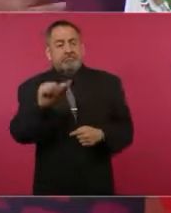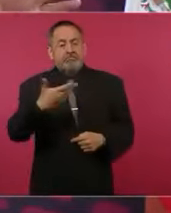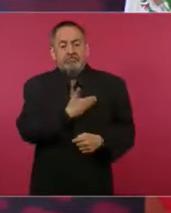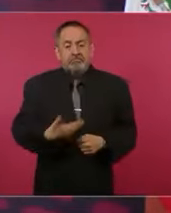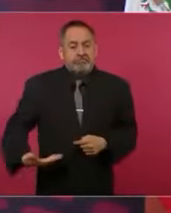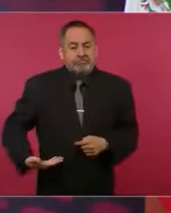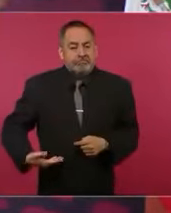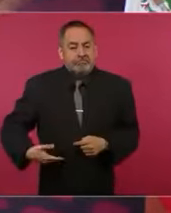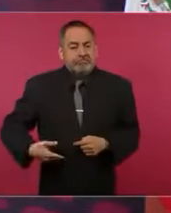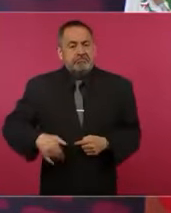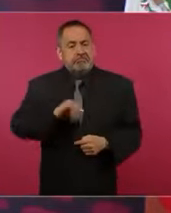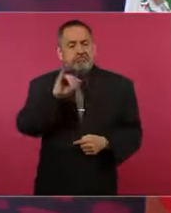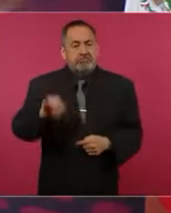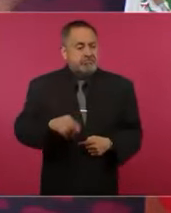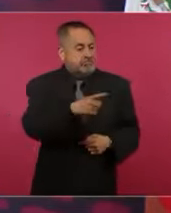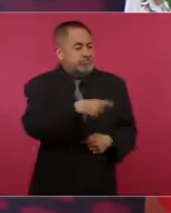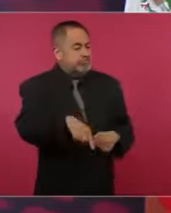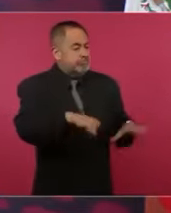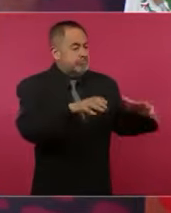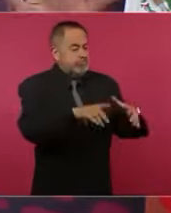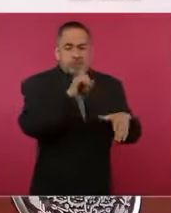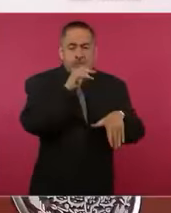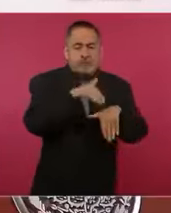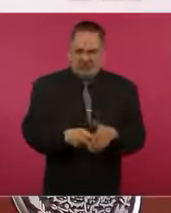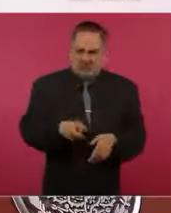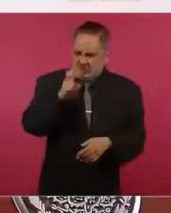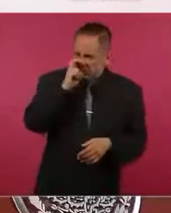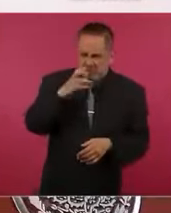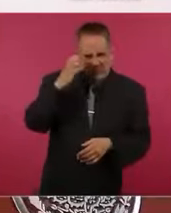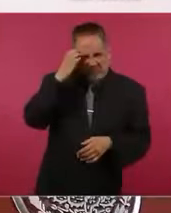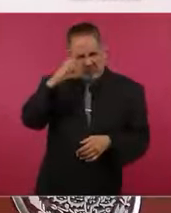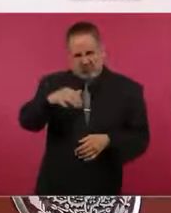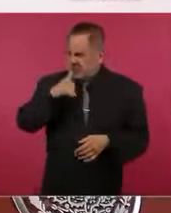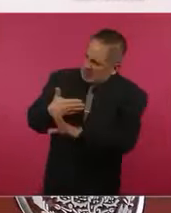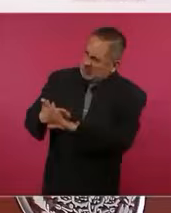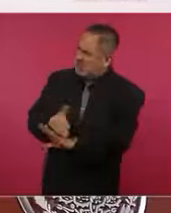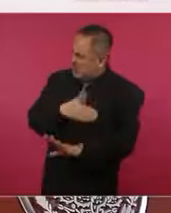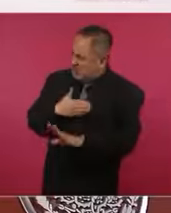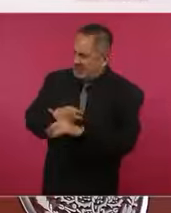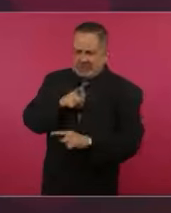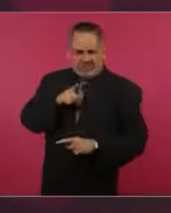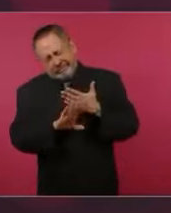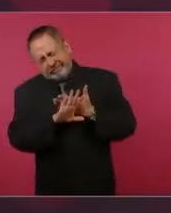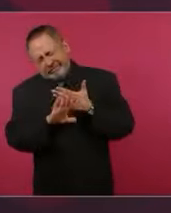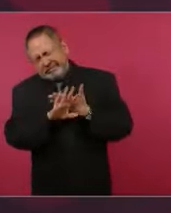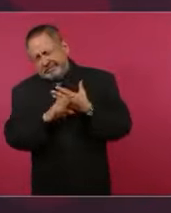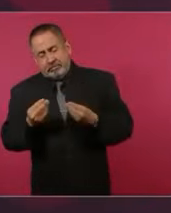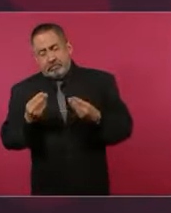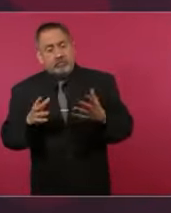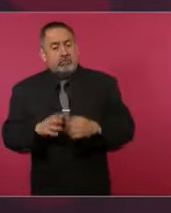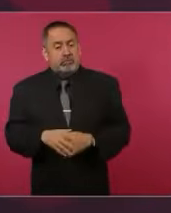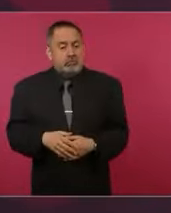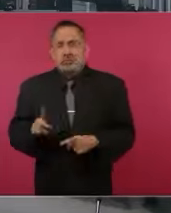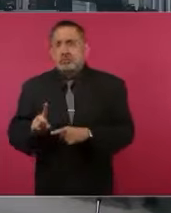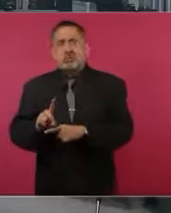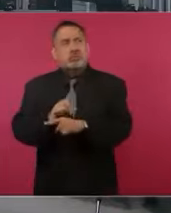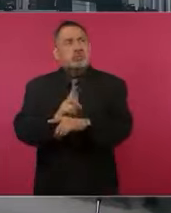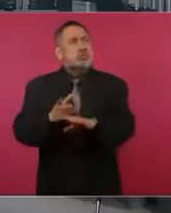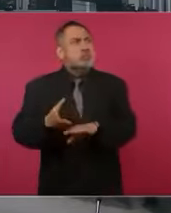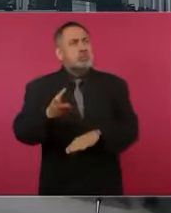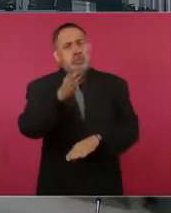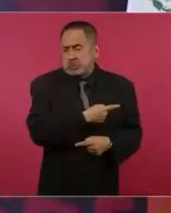Nunca los medios habían estado tan agresivos en contra del presidente como ahora, desde los tiempos